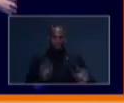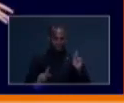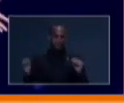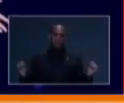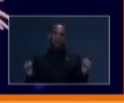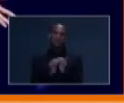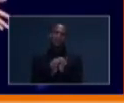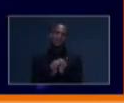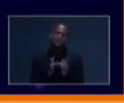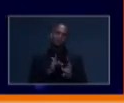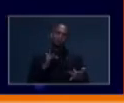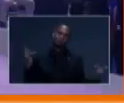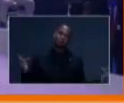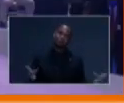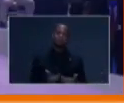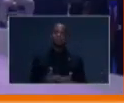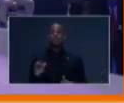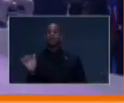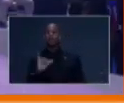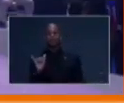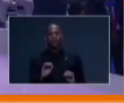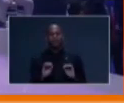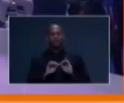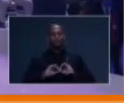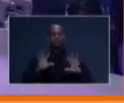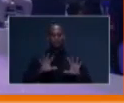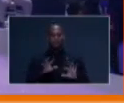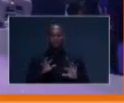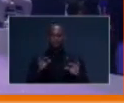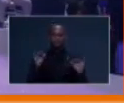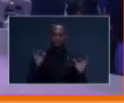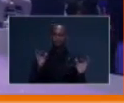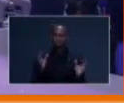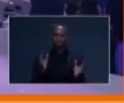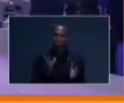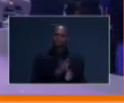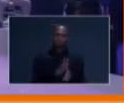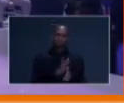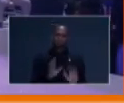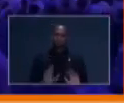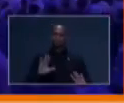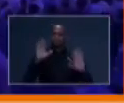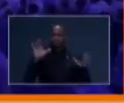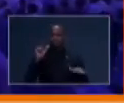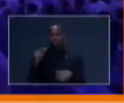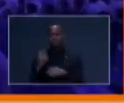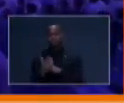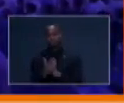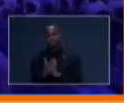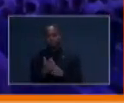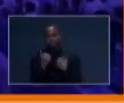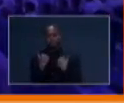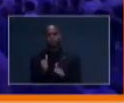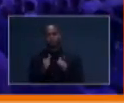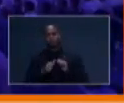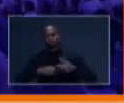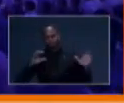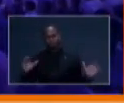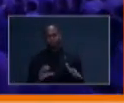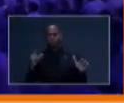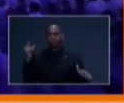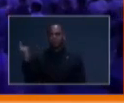que usted tiene que comprobar cuando usted compra un producto dice eso es una compra como el que compró un carro usted no va a comprar un carro sin darse cuenta